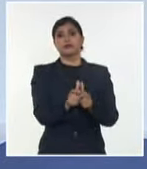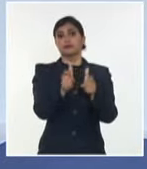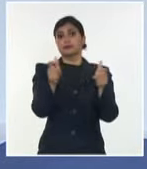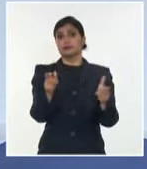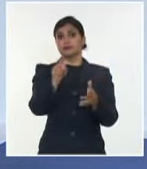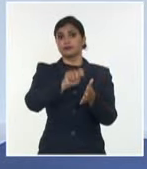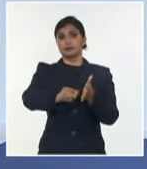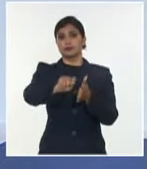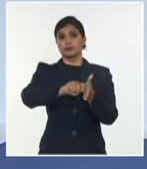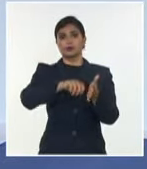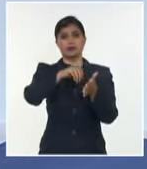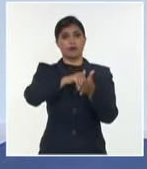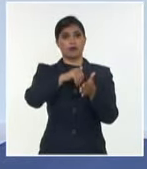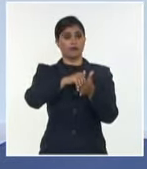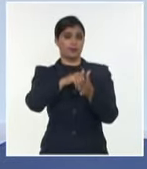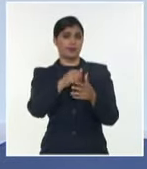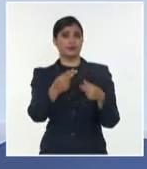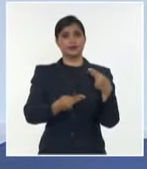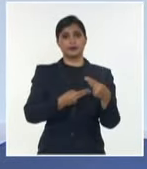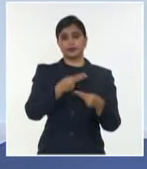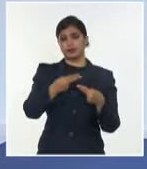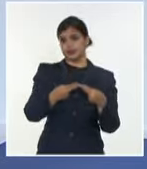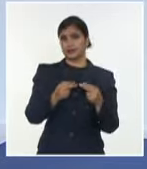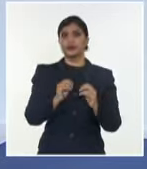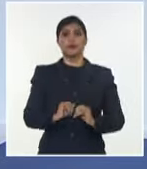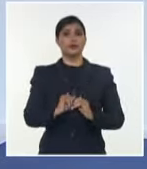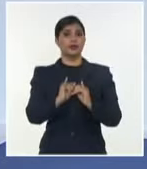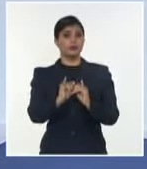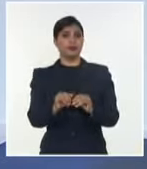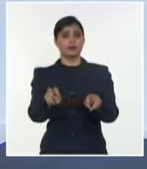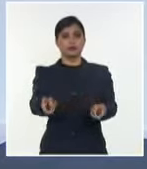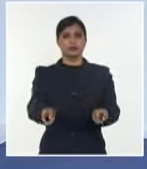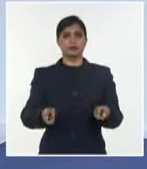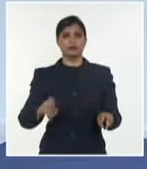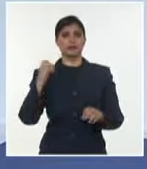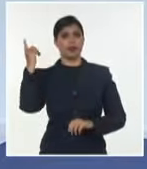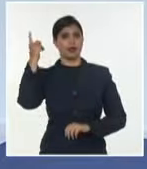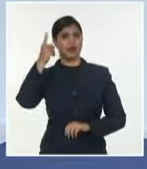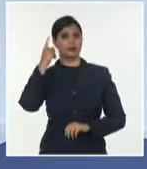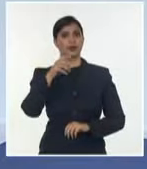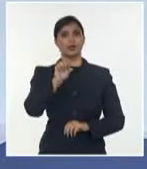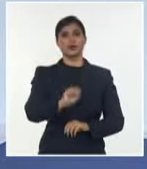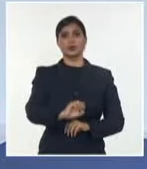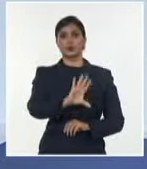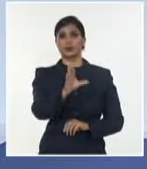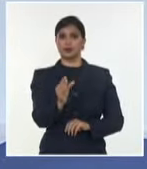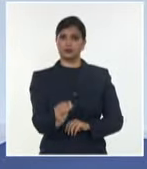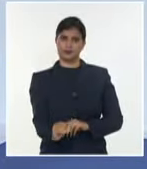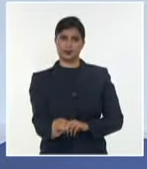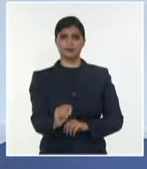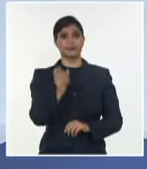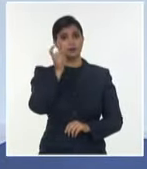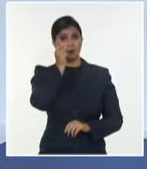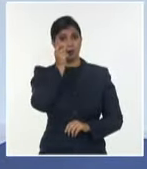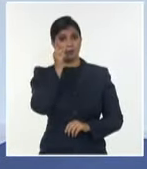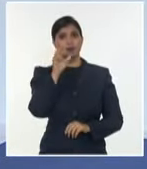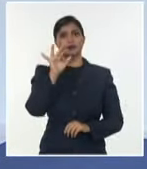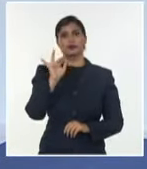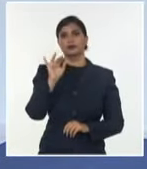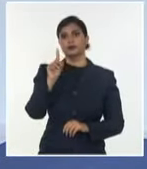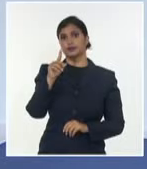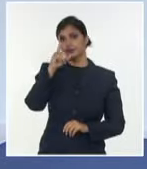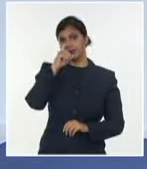la Cámara Baja del Parlamento Sudafricano, conocida como Asamblea Nacional, recoge Reuters. Ramaphosa, de 71 años,